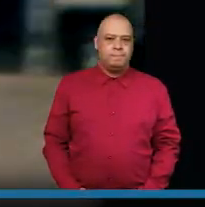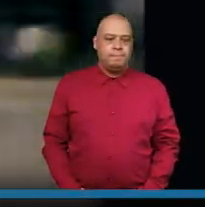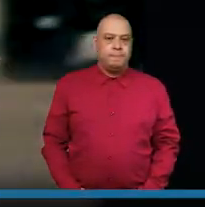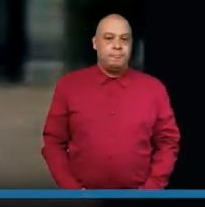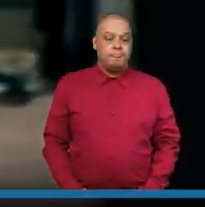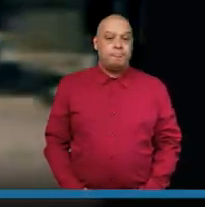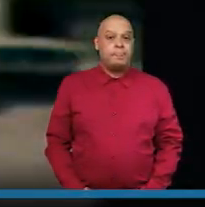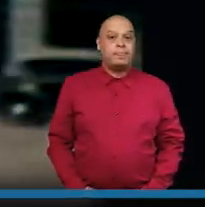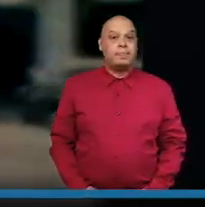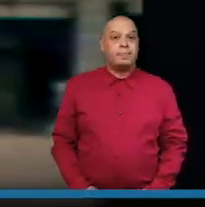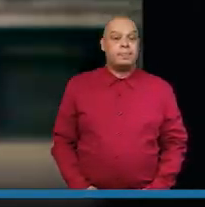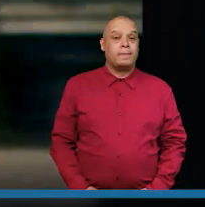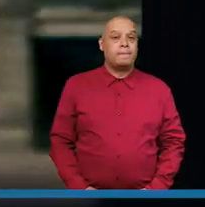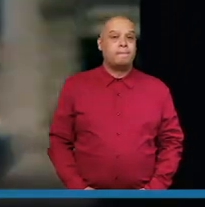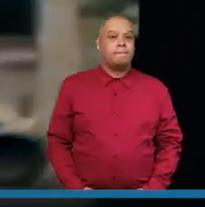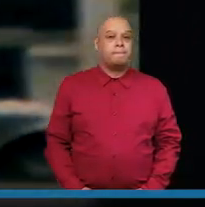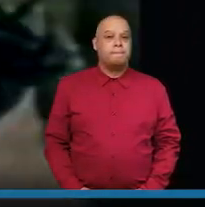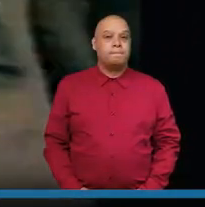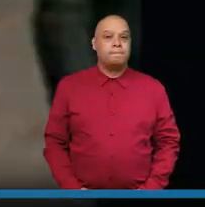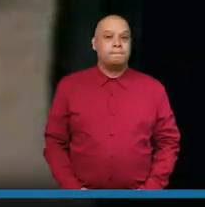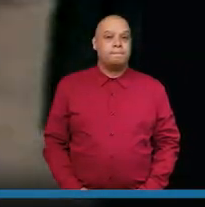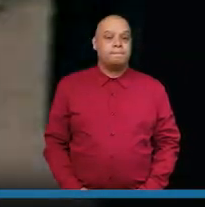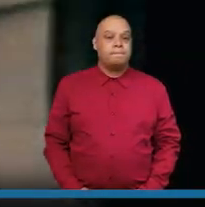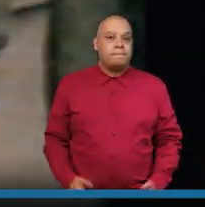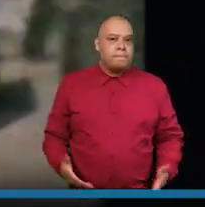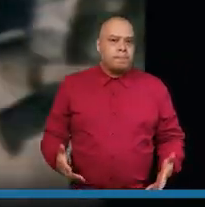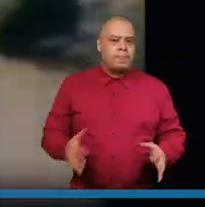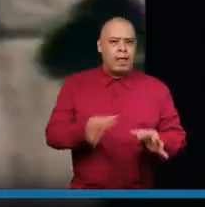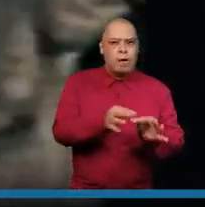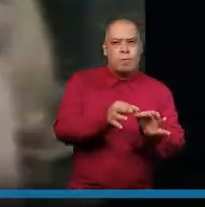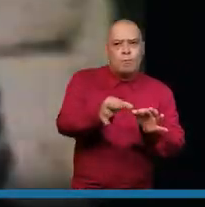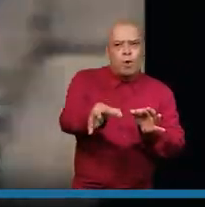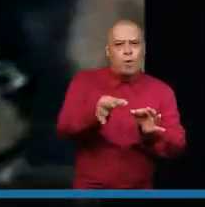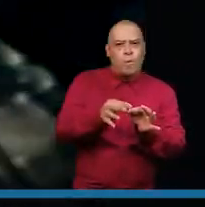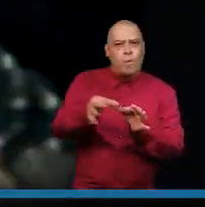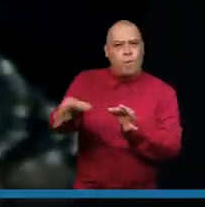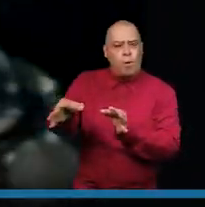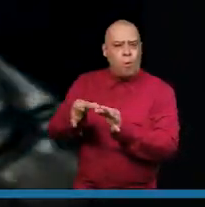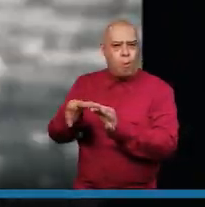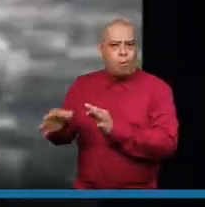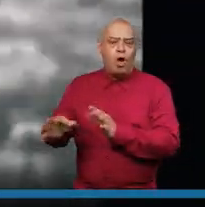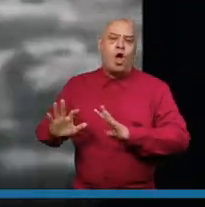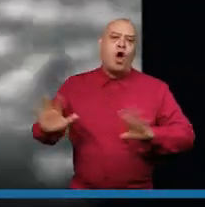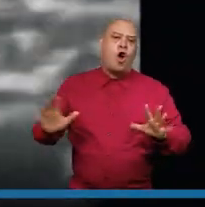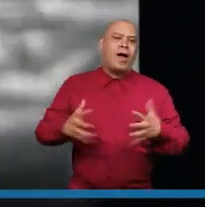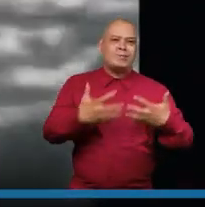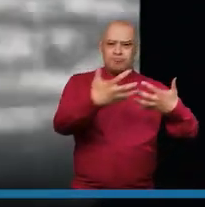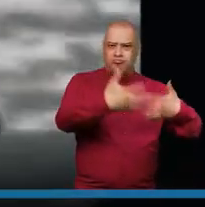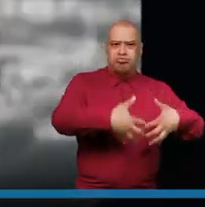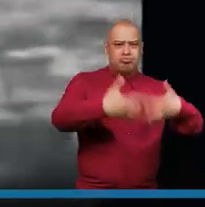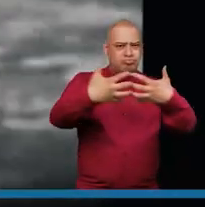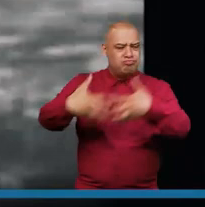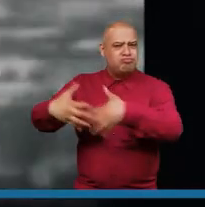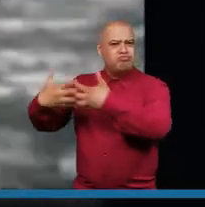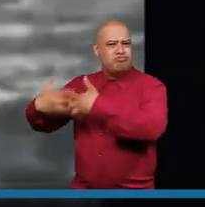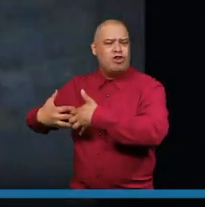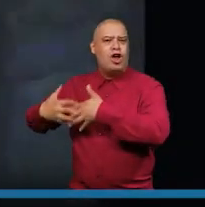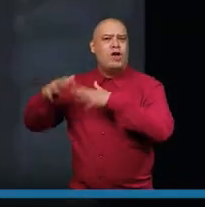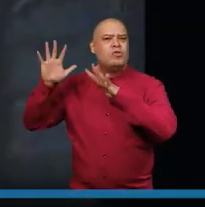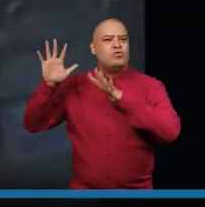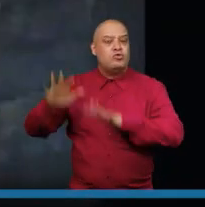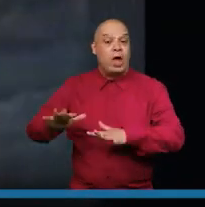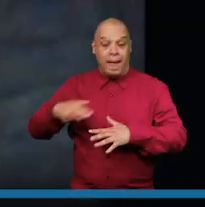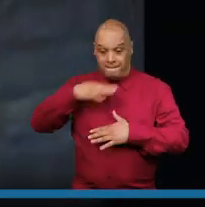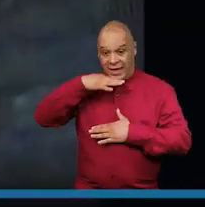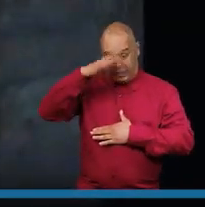Pero también se olvida que muchos pueblos, o que las industrias mejor, se